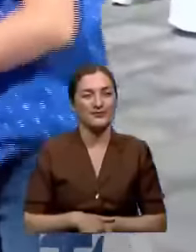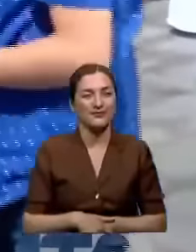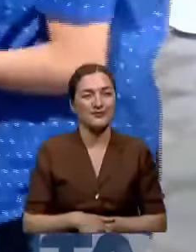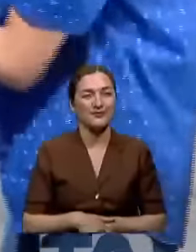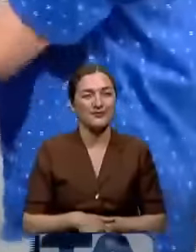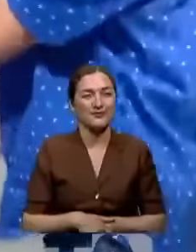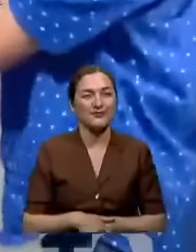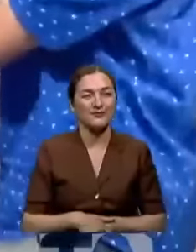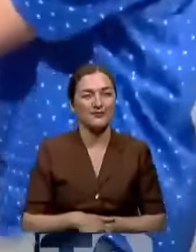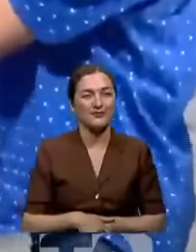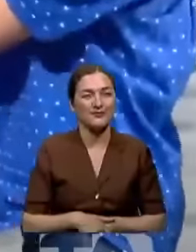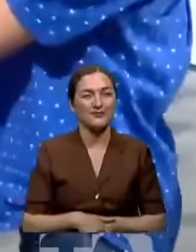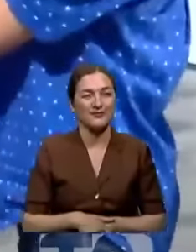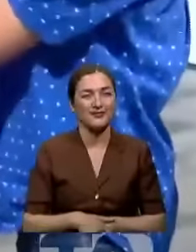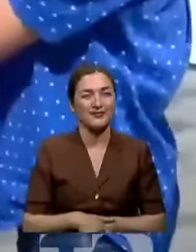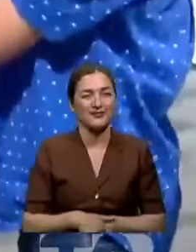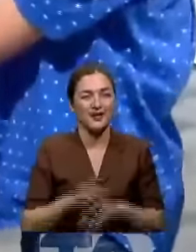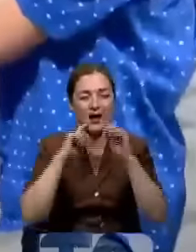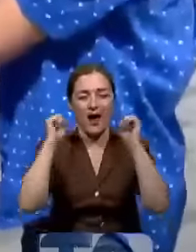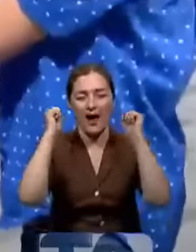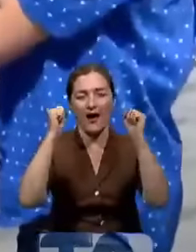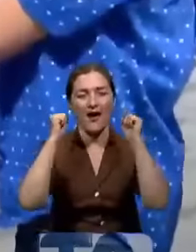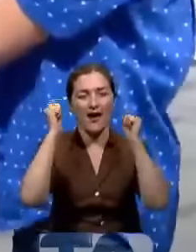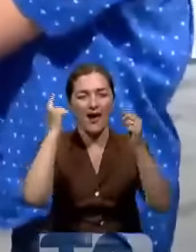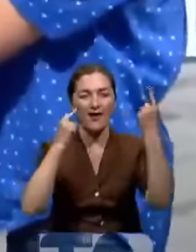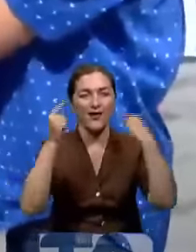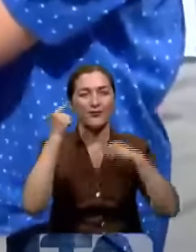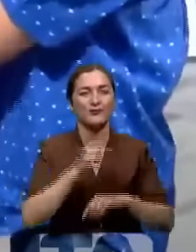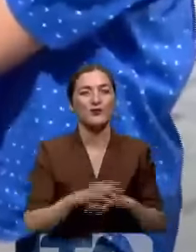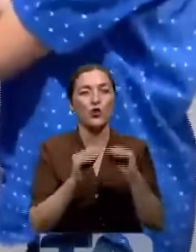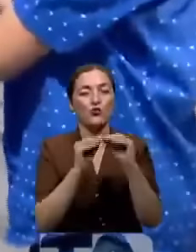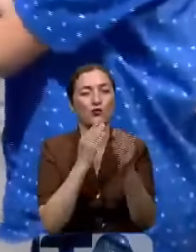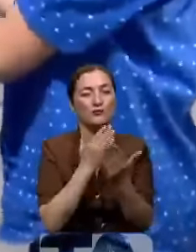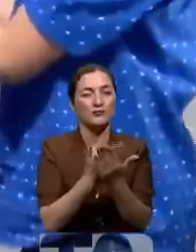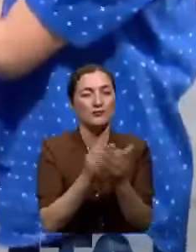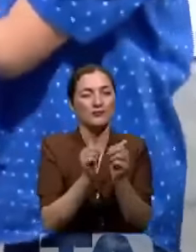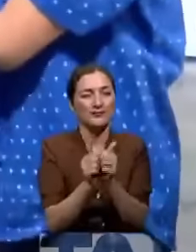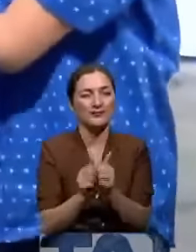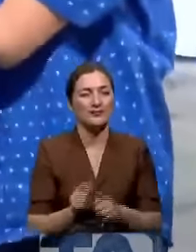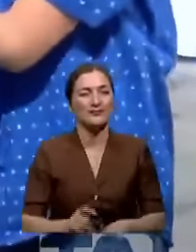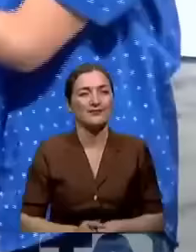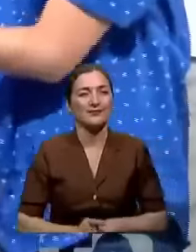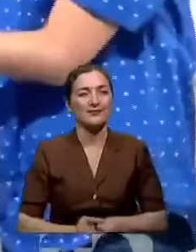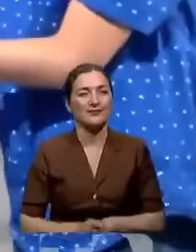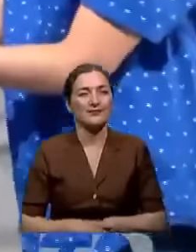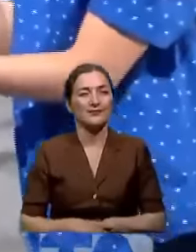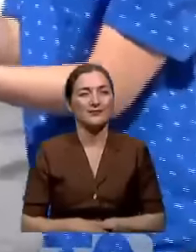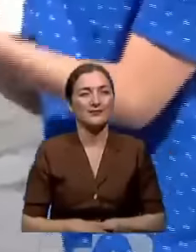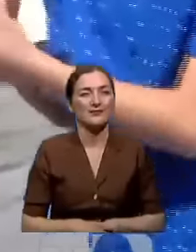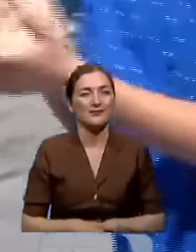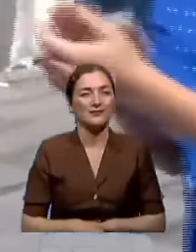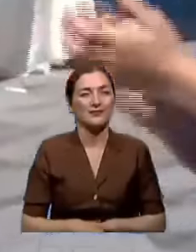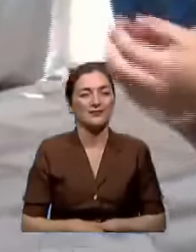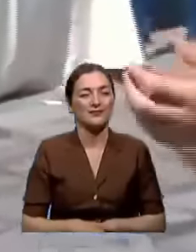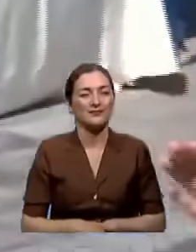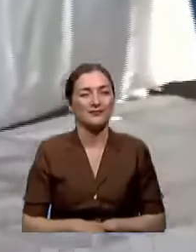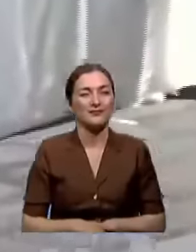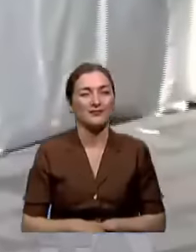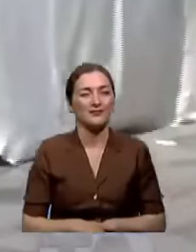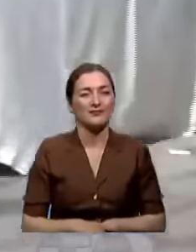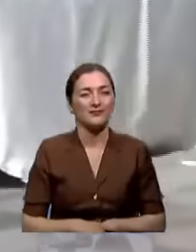¡Locro, locro, locro! ¡Mi huevo está de locro! Muchísimas gracias por acompañarnos cada año. Vamos a conocer rápidamente